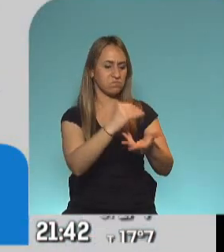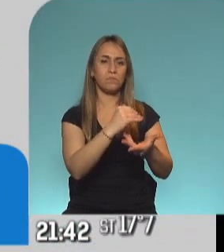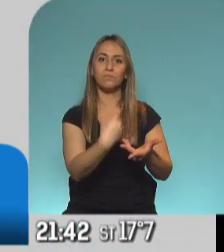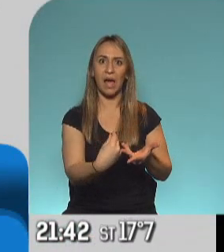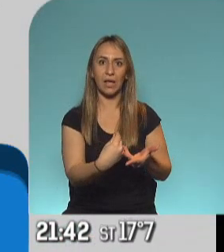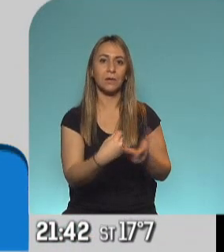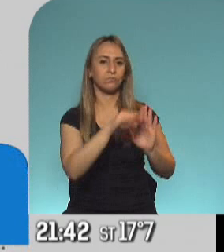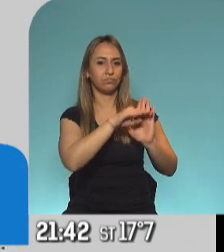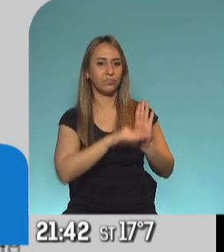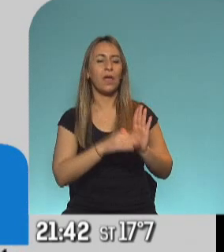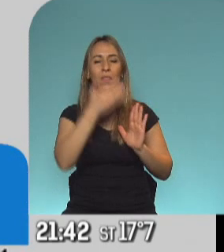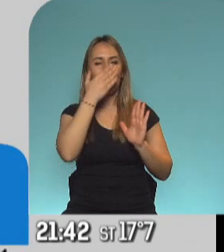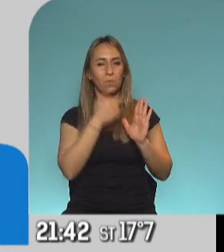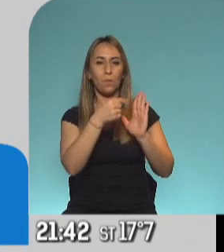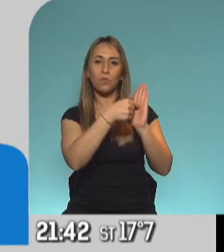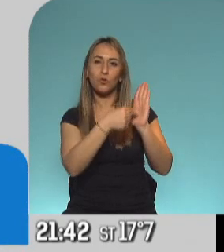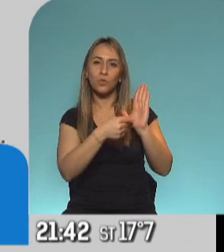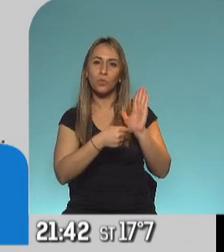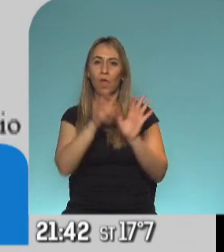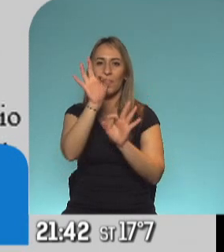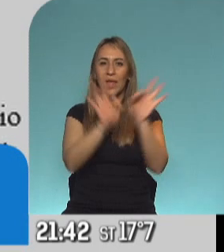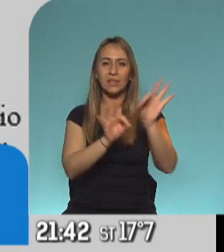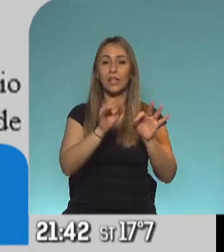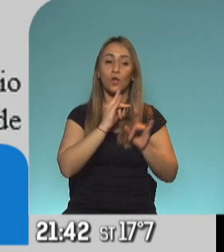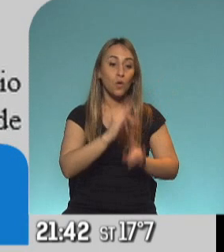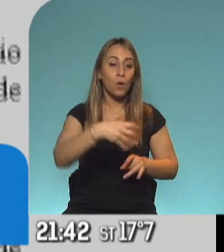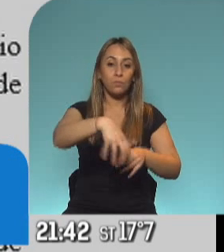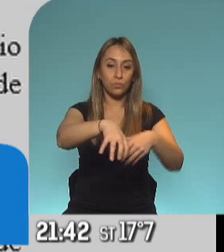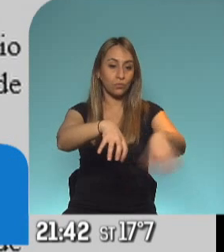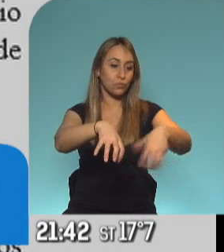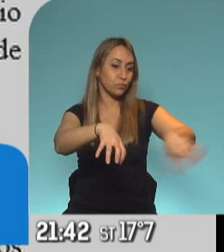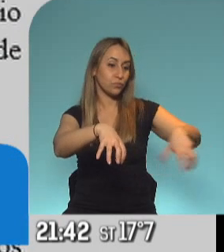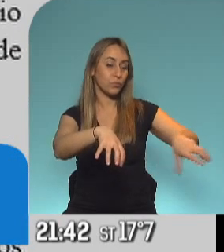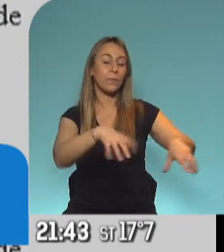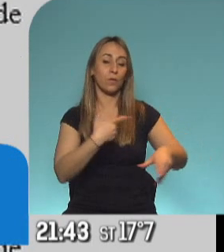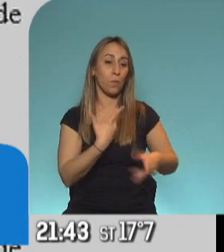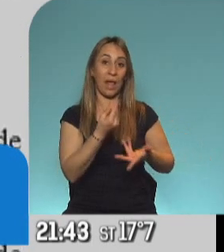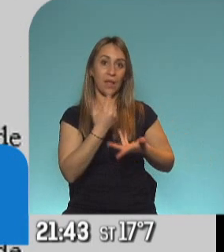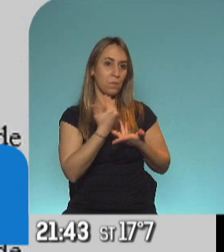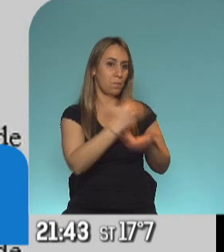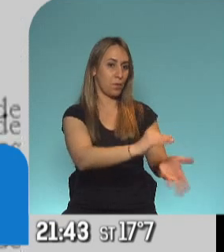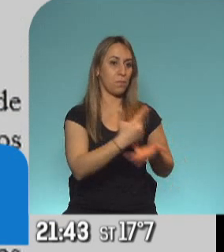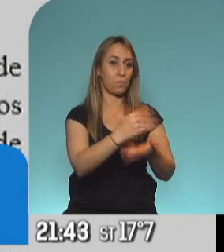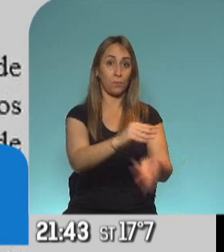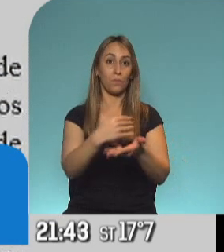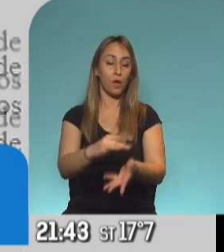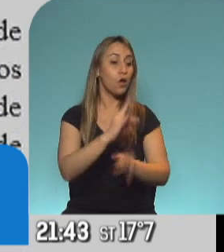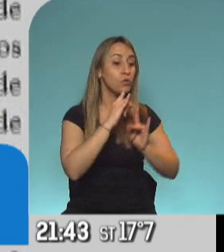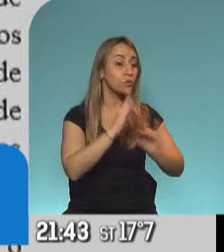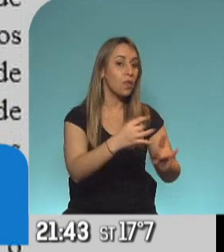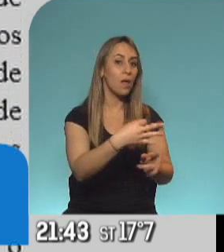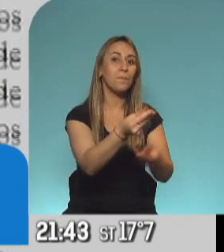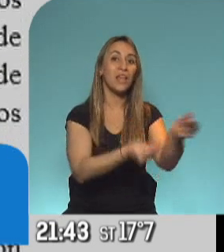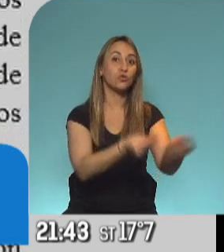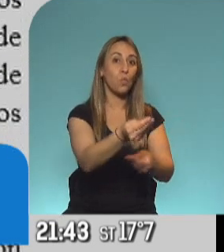las áreas después que la ejecuten de dónde fue ese dinero y cómo se ejecutó. Vemos cómo pasa con los